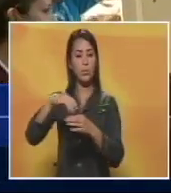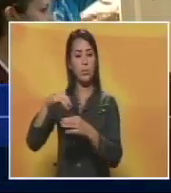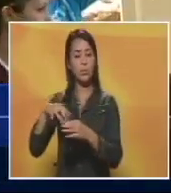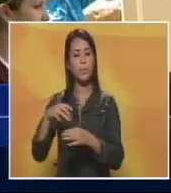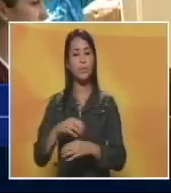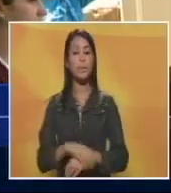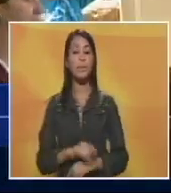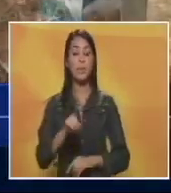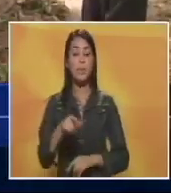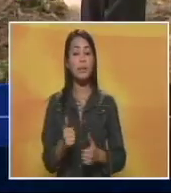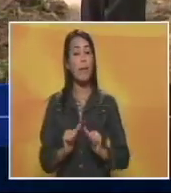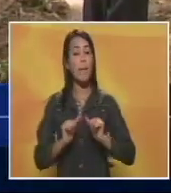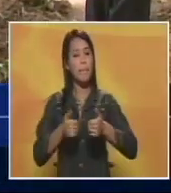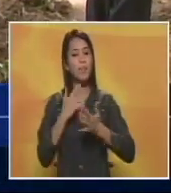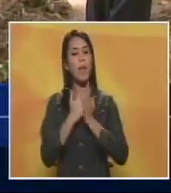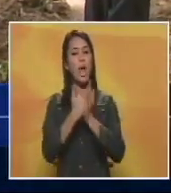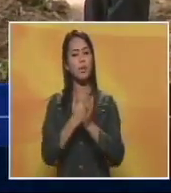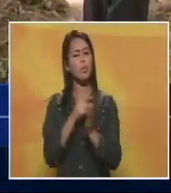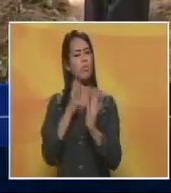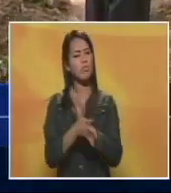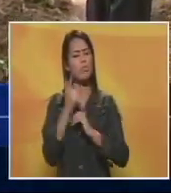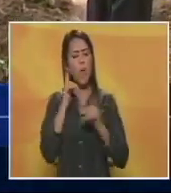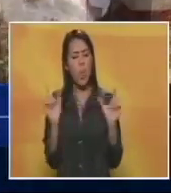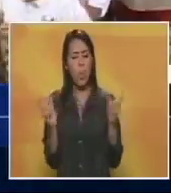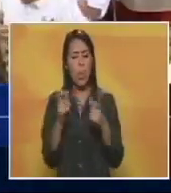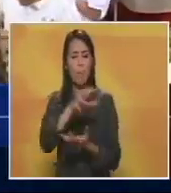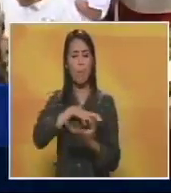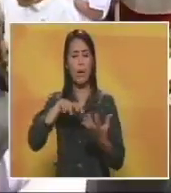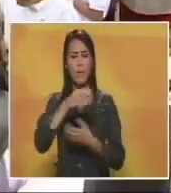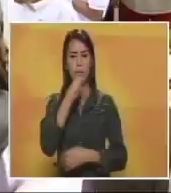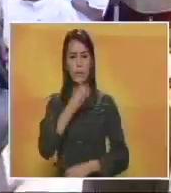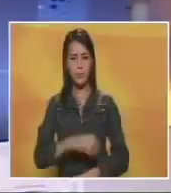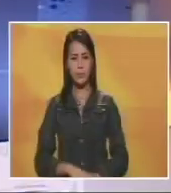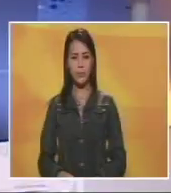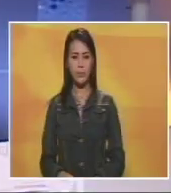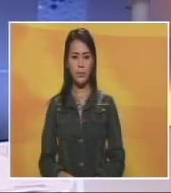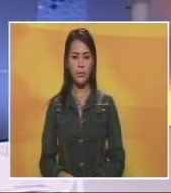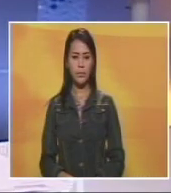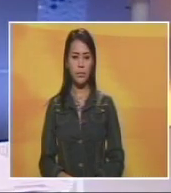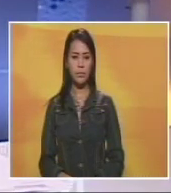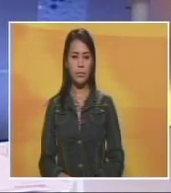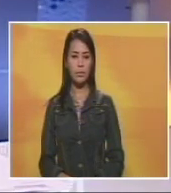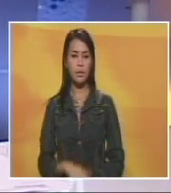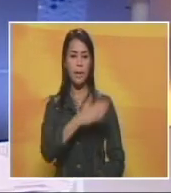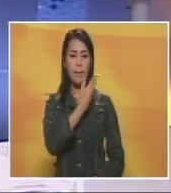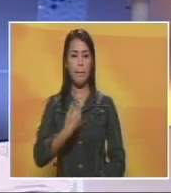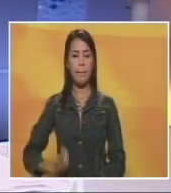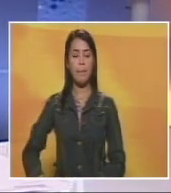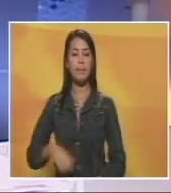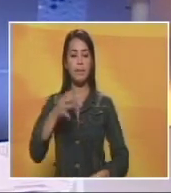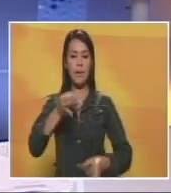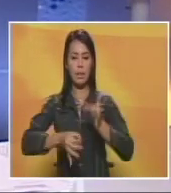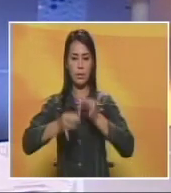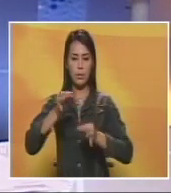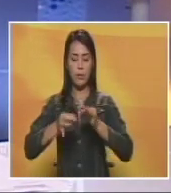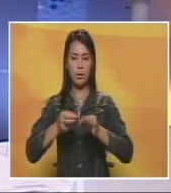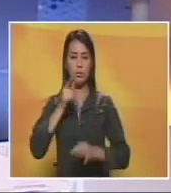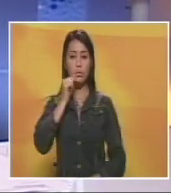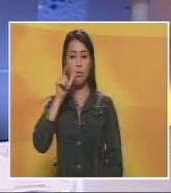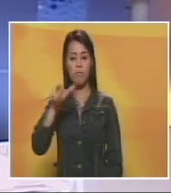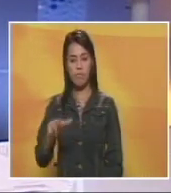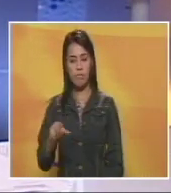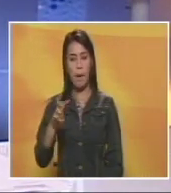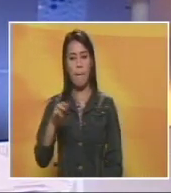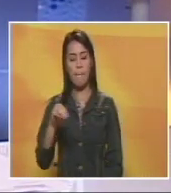dicha iniciativa ayudará a minimizar los problemas de consumo. El presidente del Tribunal Supremo de Justicia, Michael